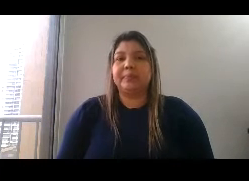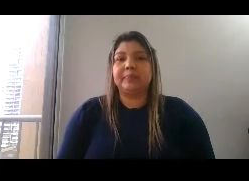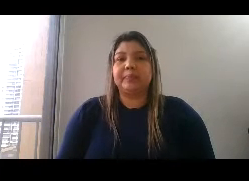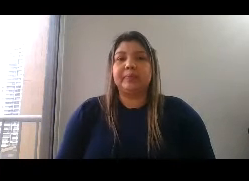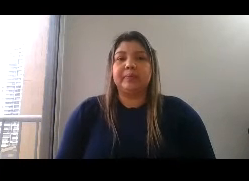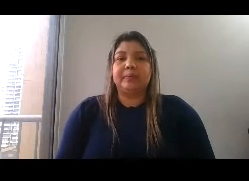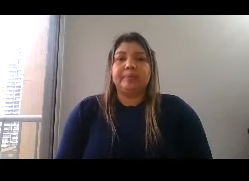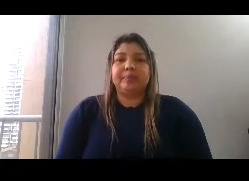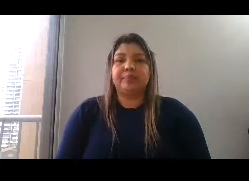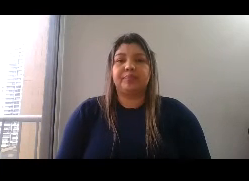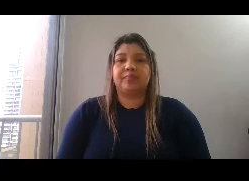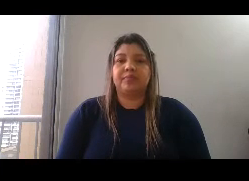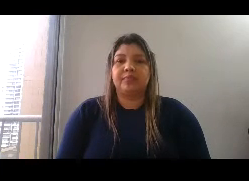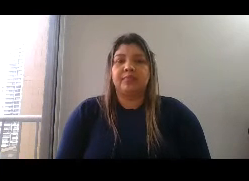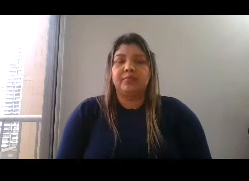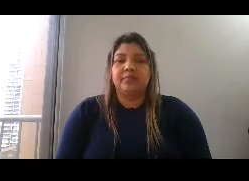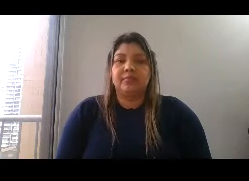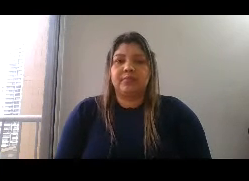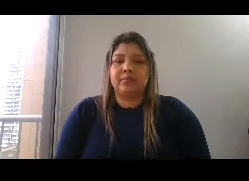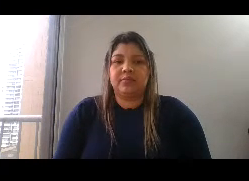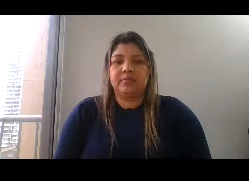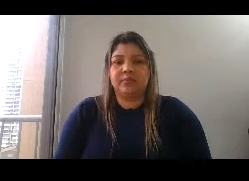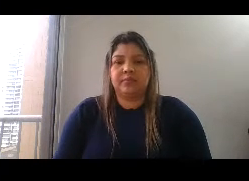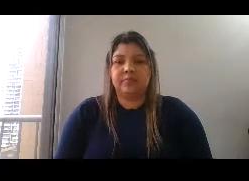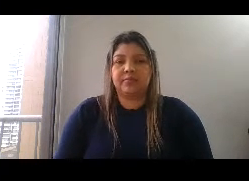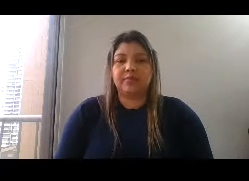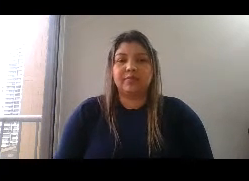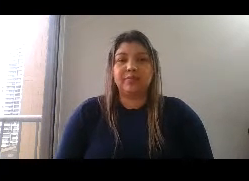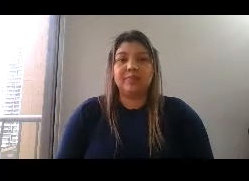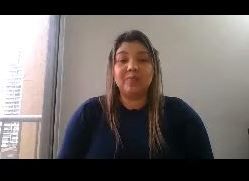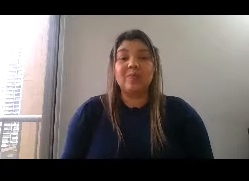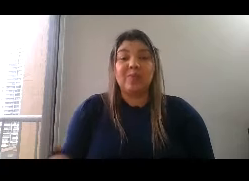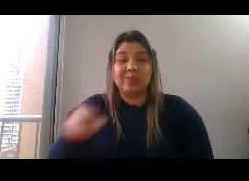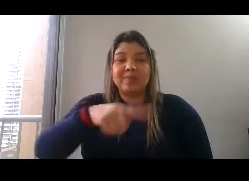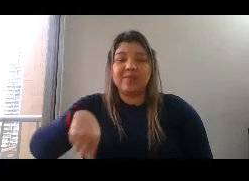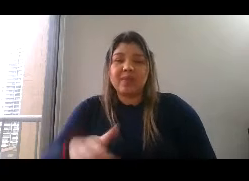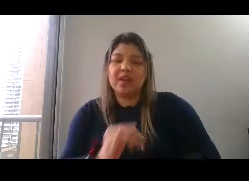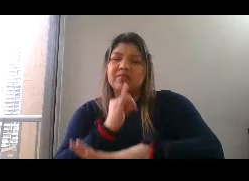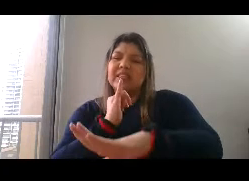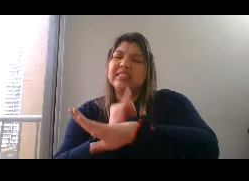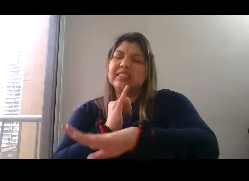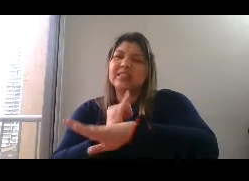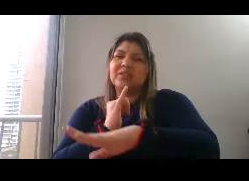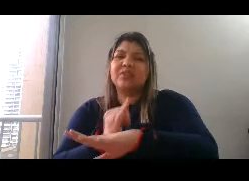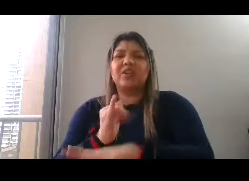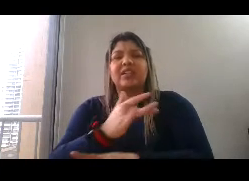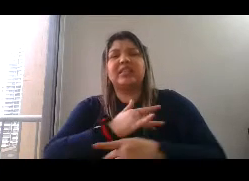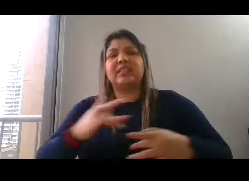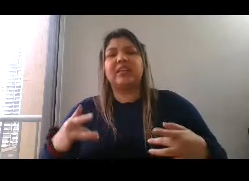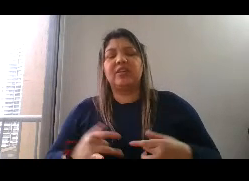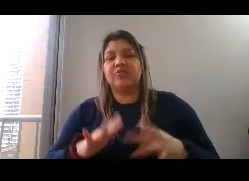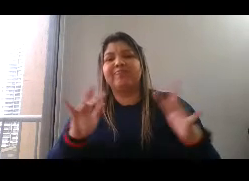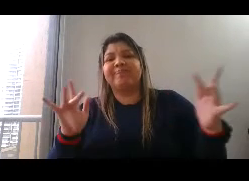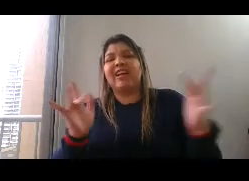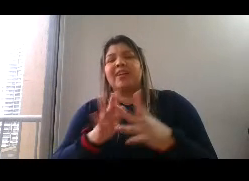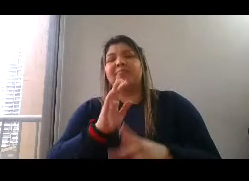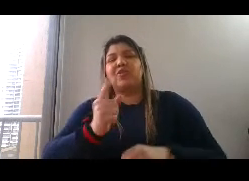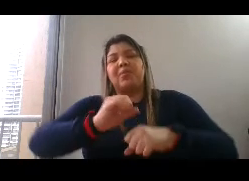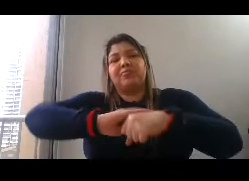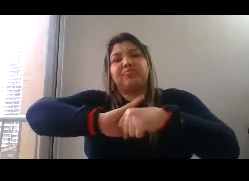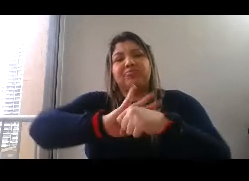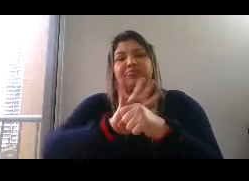Las instituciones de salud, las IPS, frente al COVID-19, el Ministerio de Salud y la Protección